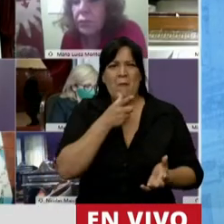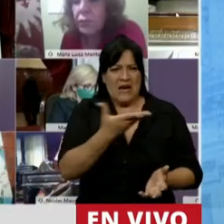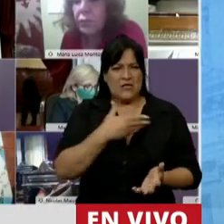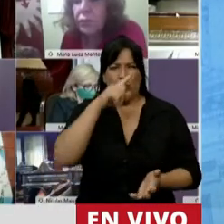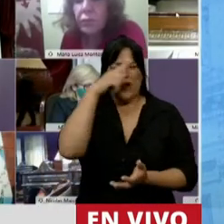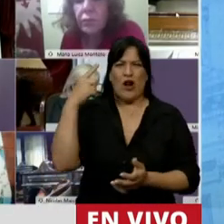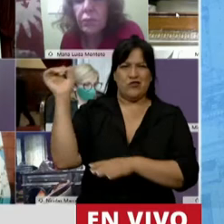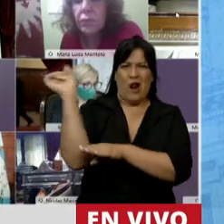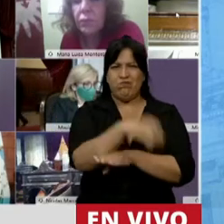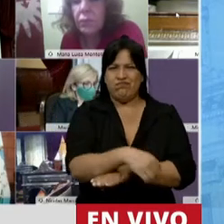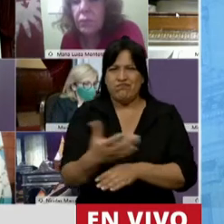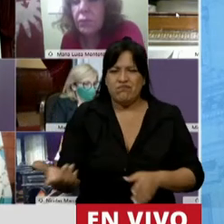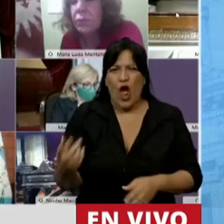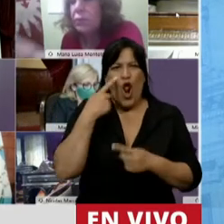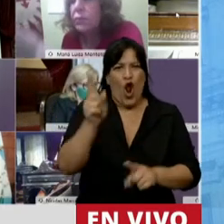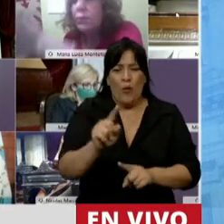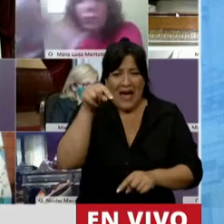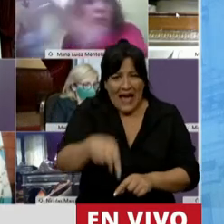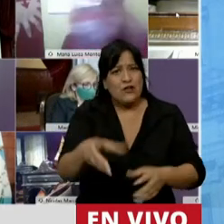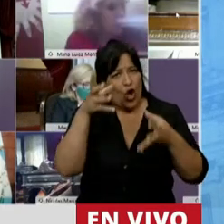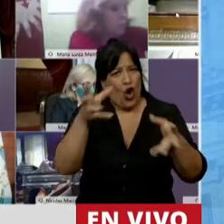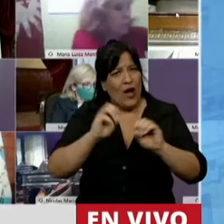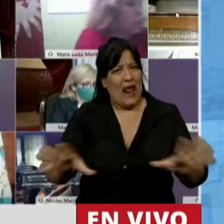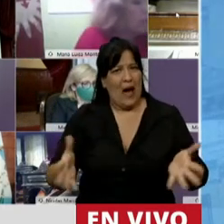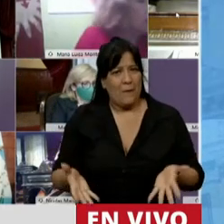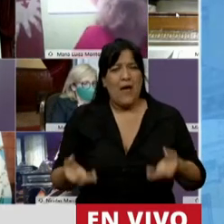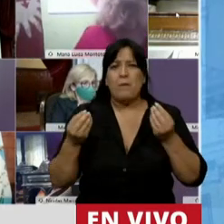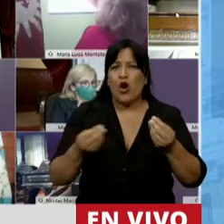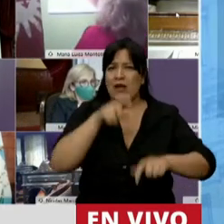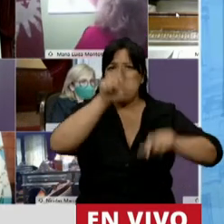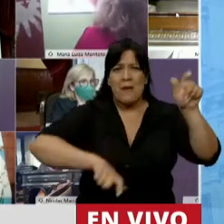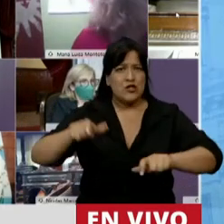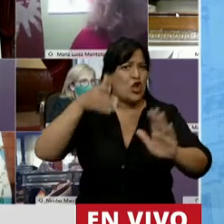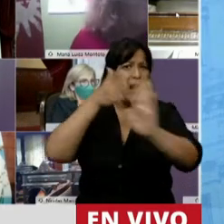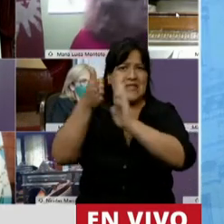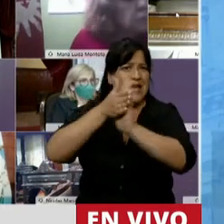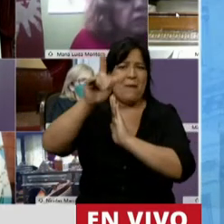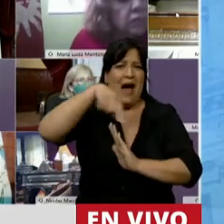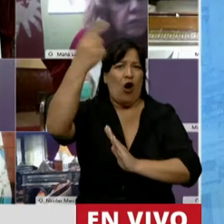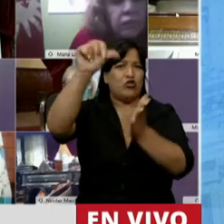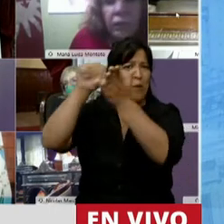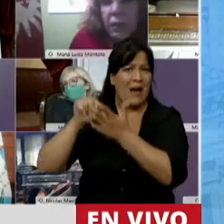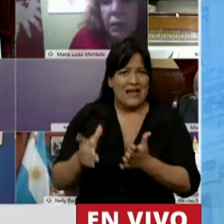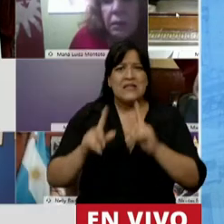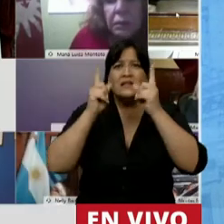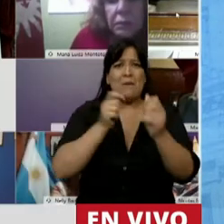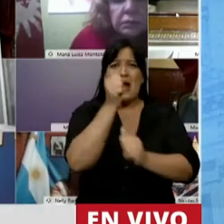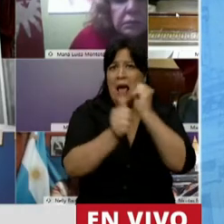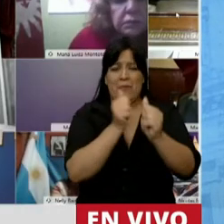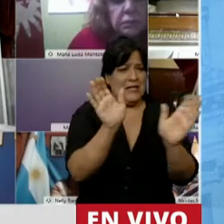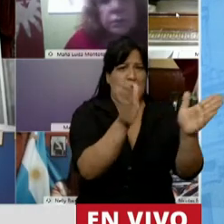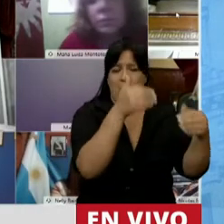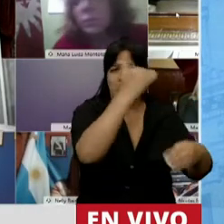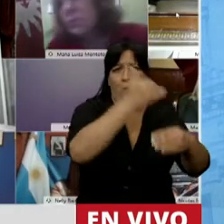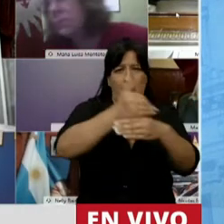no escucha y no ve, y esto es muy grave, porque hay personas que se están yendo de la Argentina y empresas que se están yendo